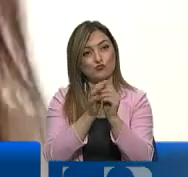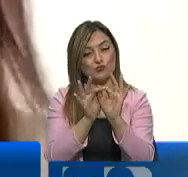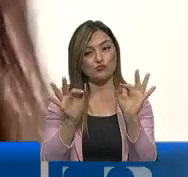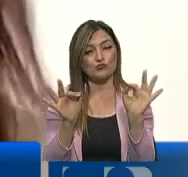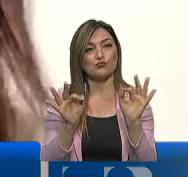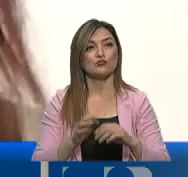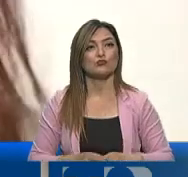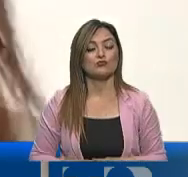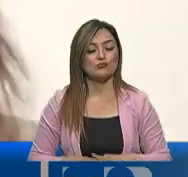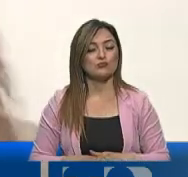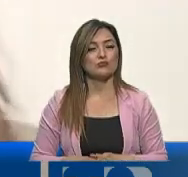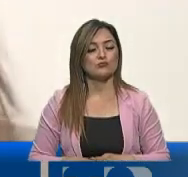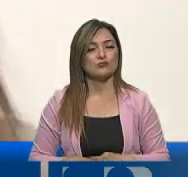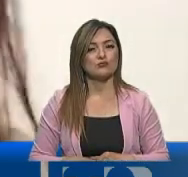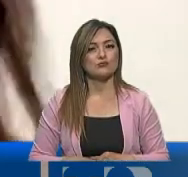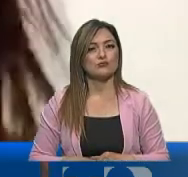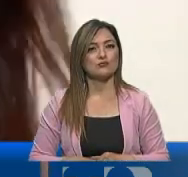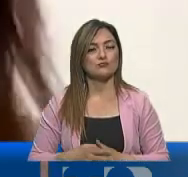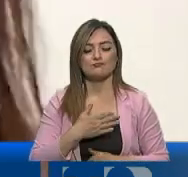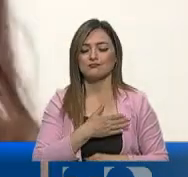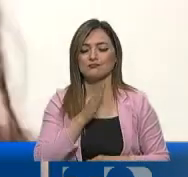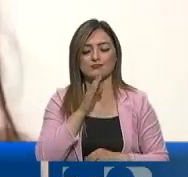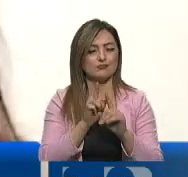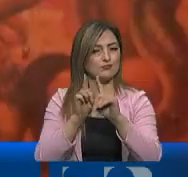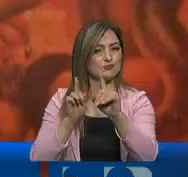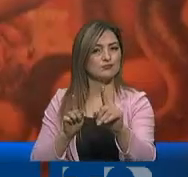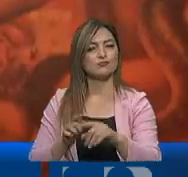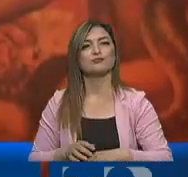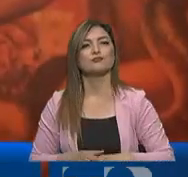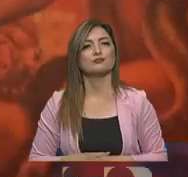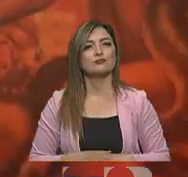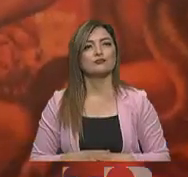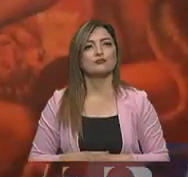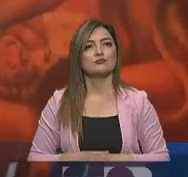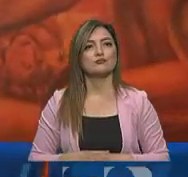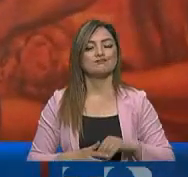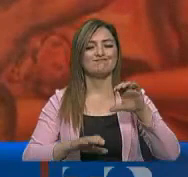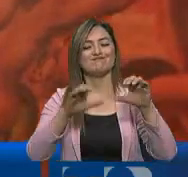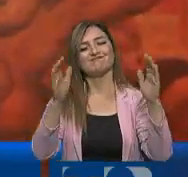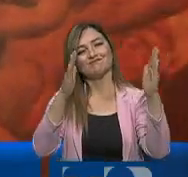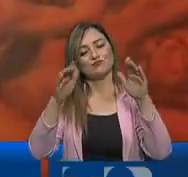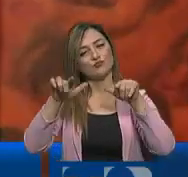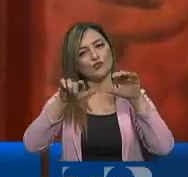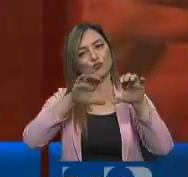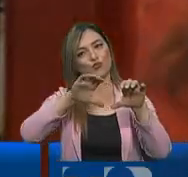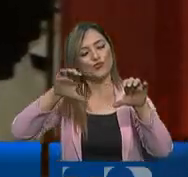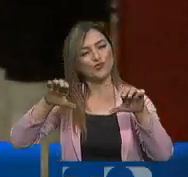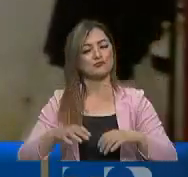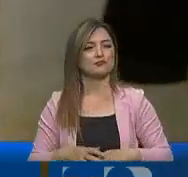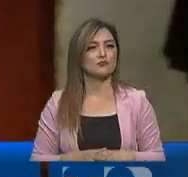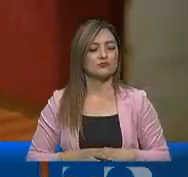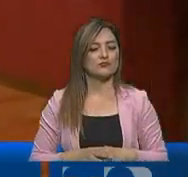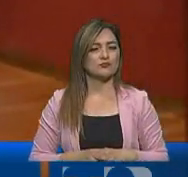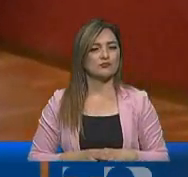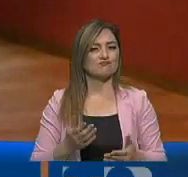desinfectar las manos y por favor mantener siempre el distanciamiento. En el marco de la exposición temporal en ese museo también habrá la